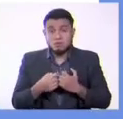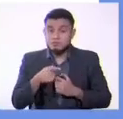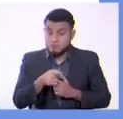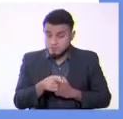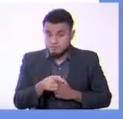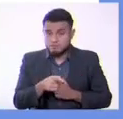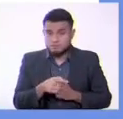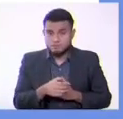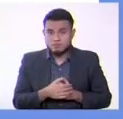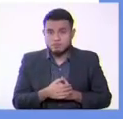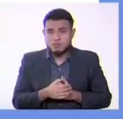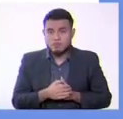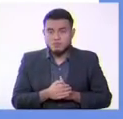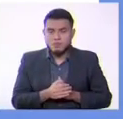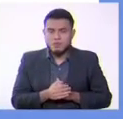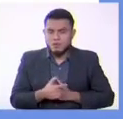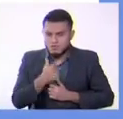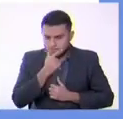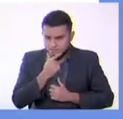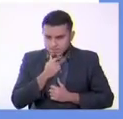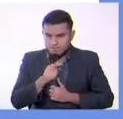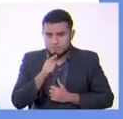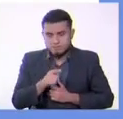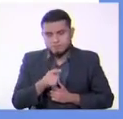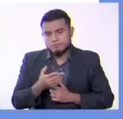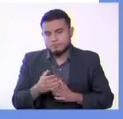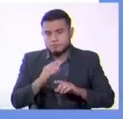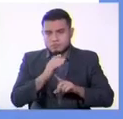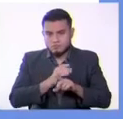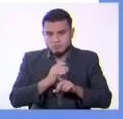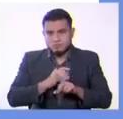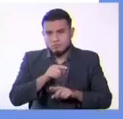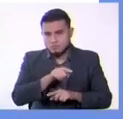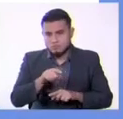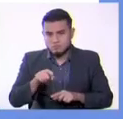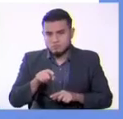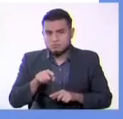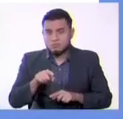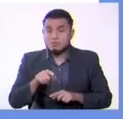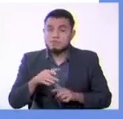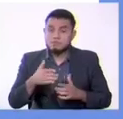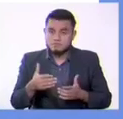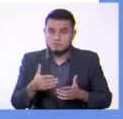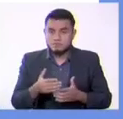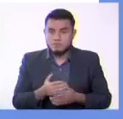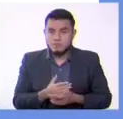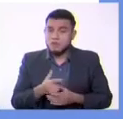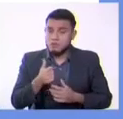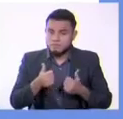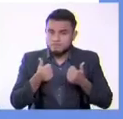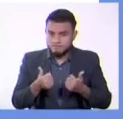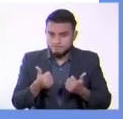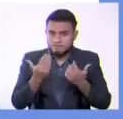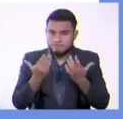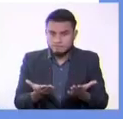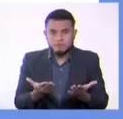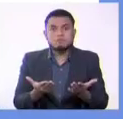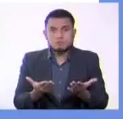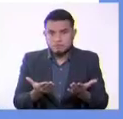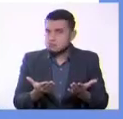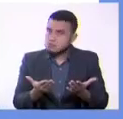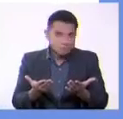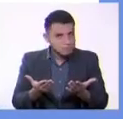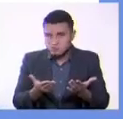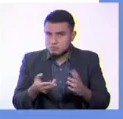poder determinar, de acuerdo al comportamiento de estos, si son beneficiados o no por una